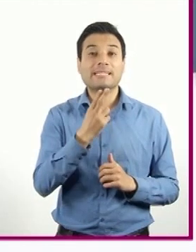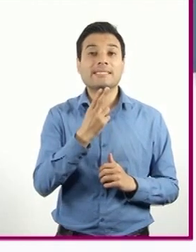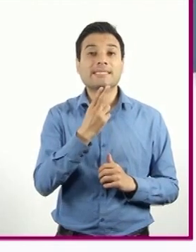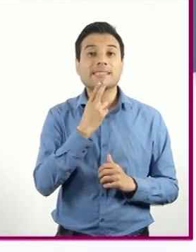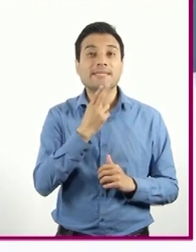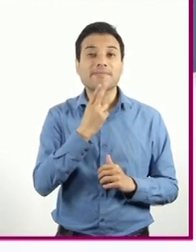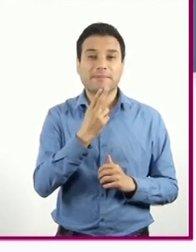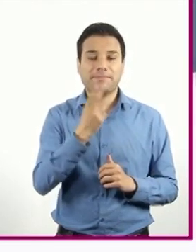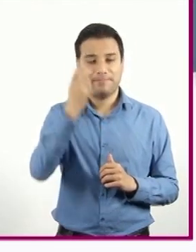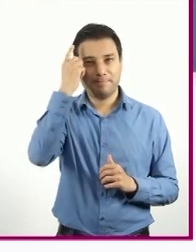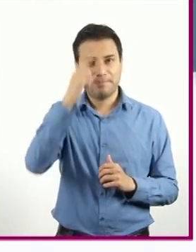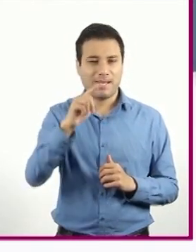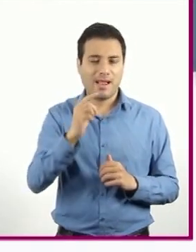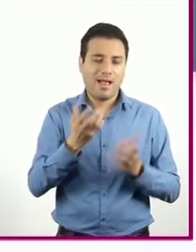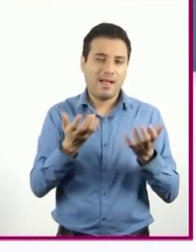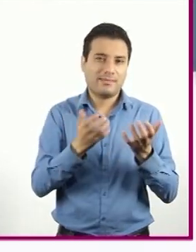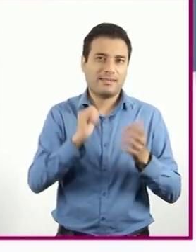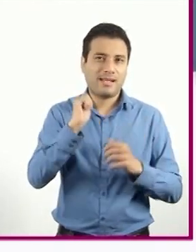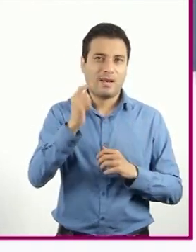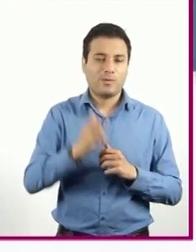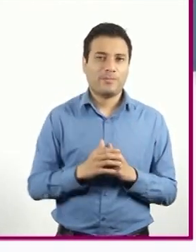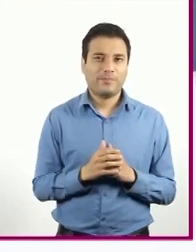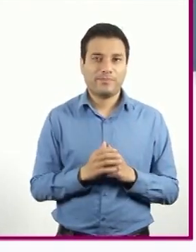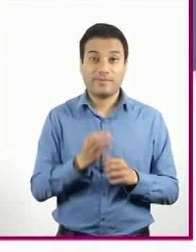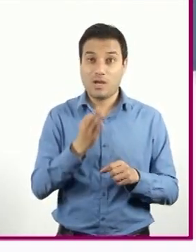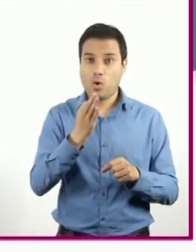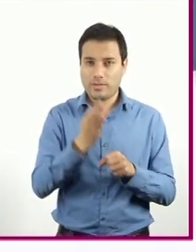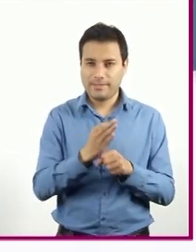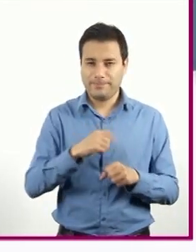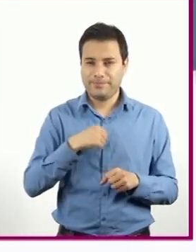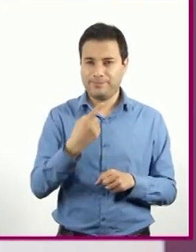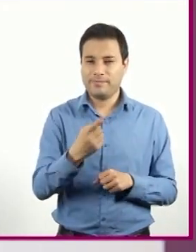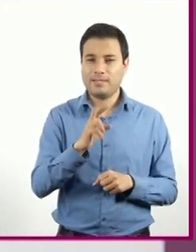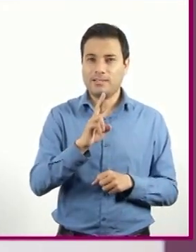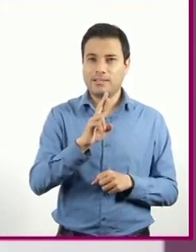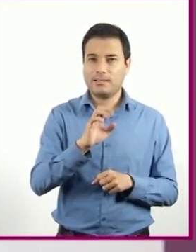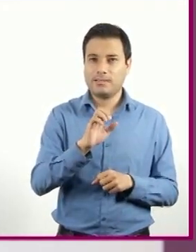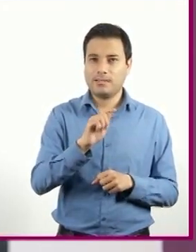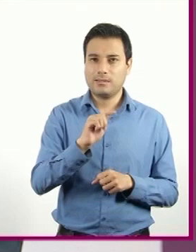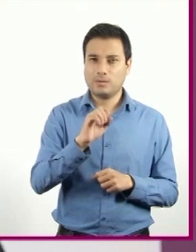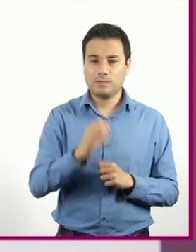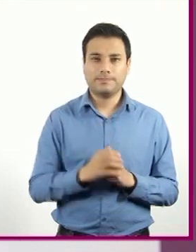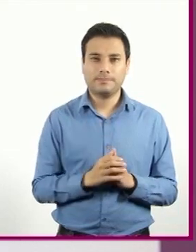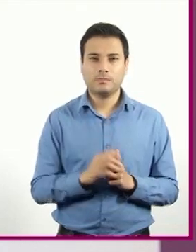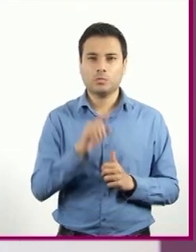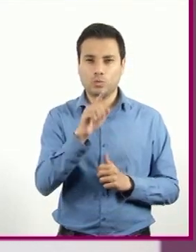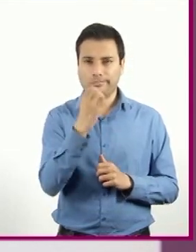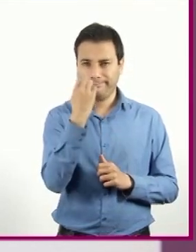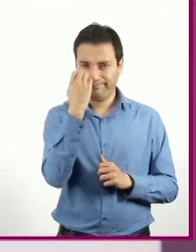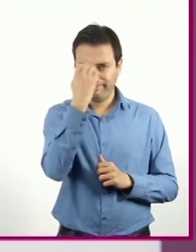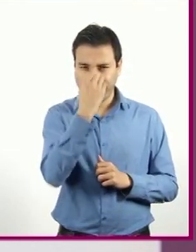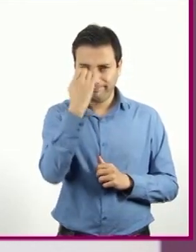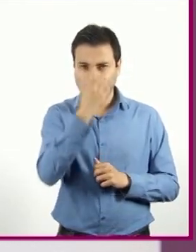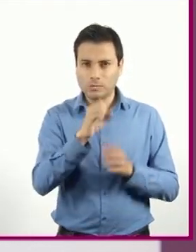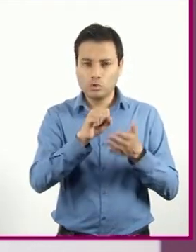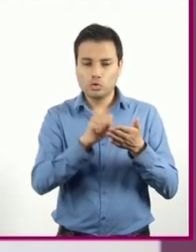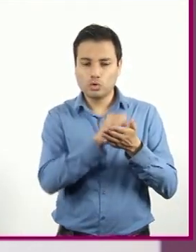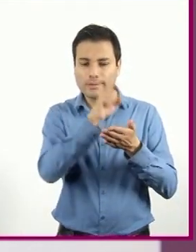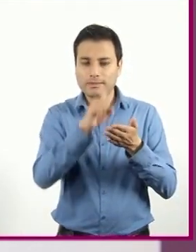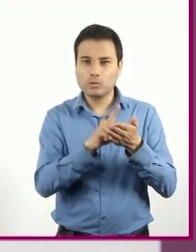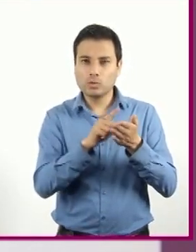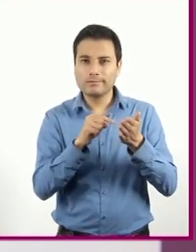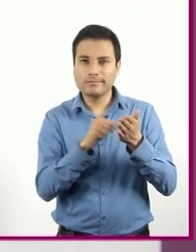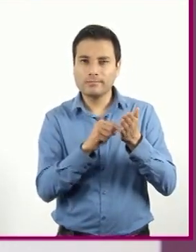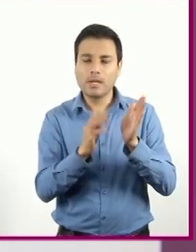grato. Es momento de plantearte un reto. Analiza la solicitud impresa para